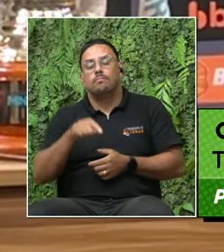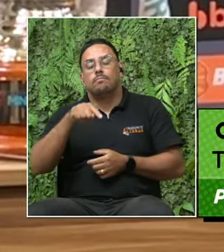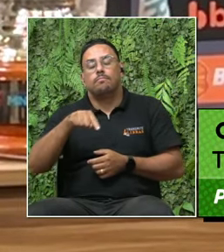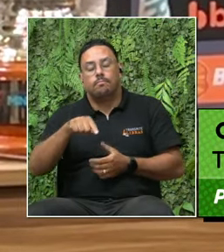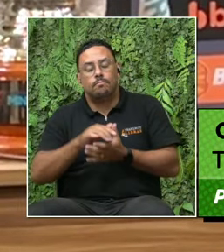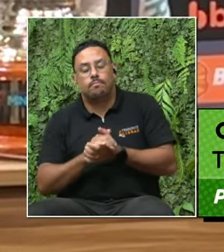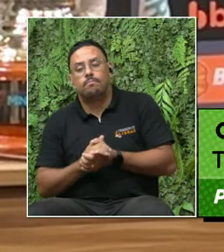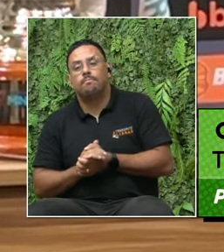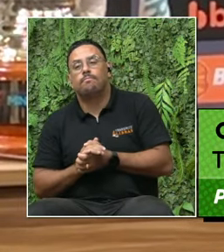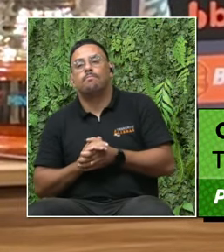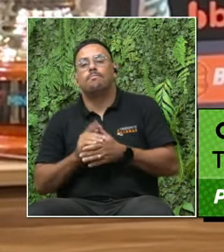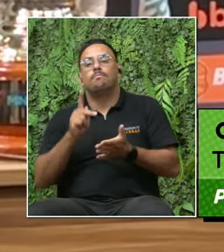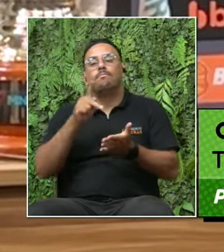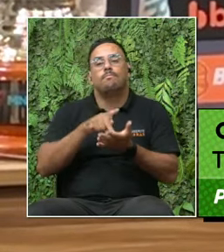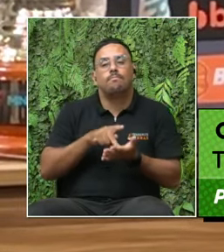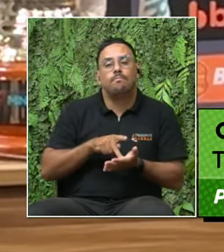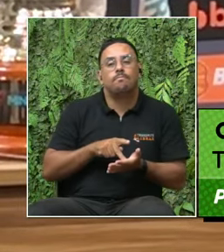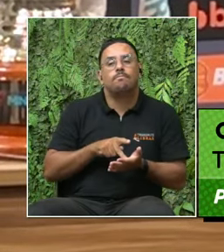defo